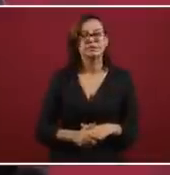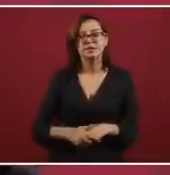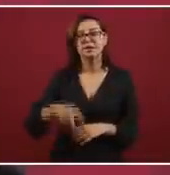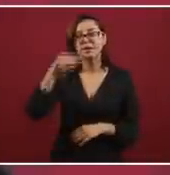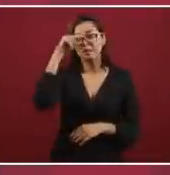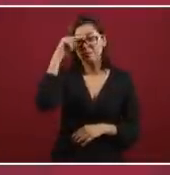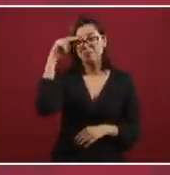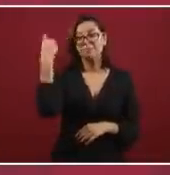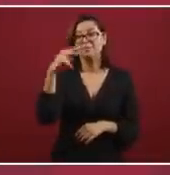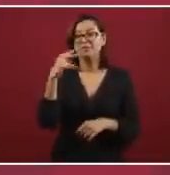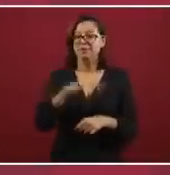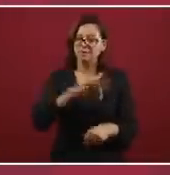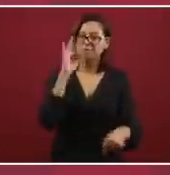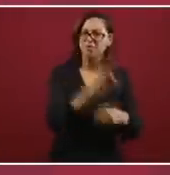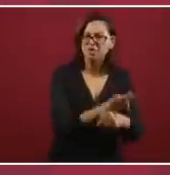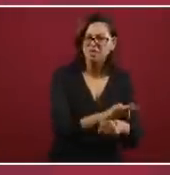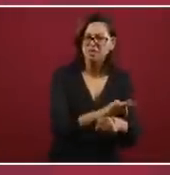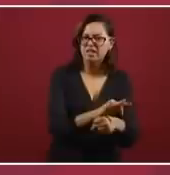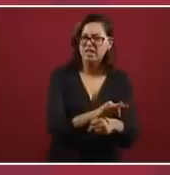Mexicanos en Favor de la Corrupción.